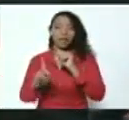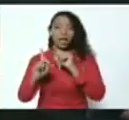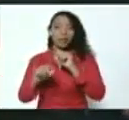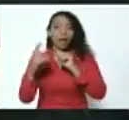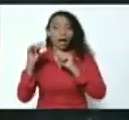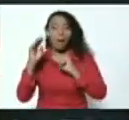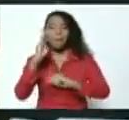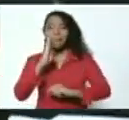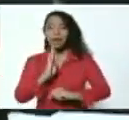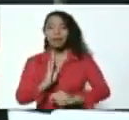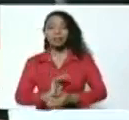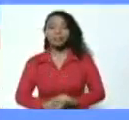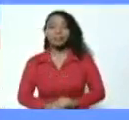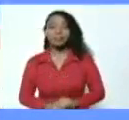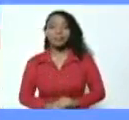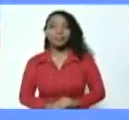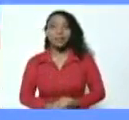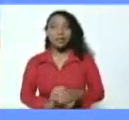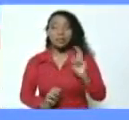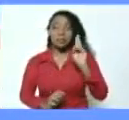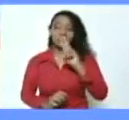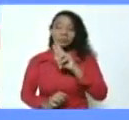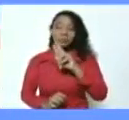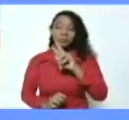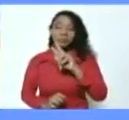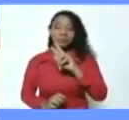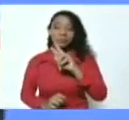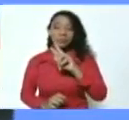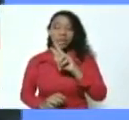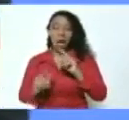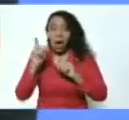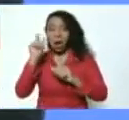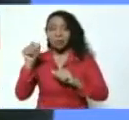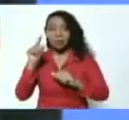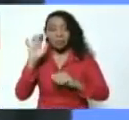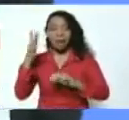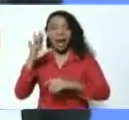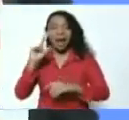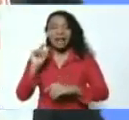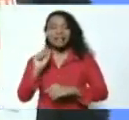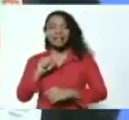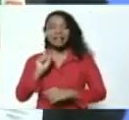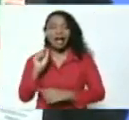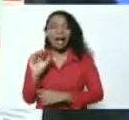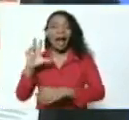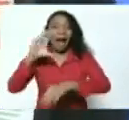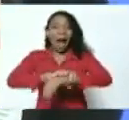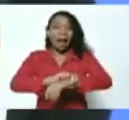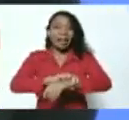barinés. Este es Fariña, que está con... Fariña parece el águila negra con esa...